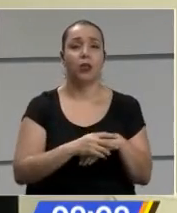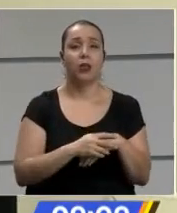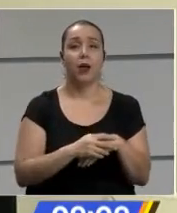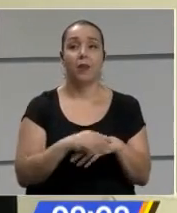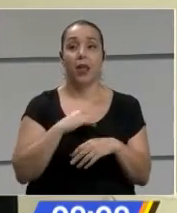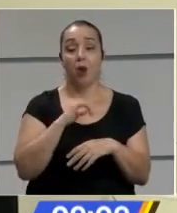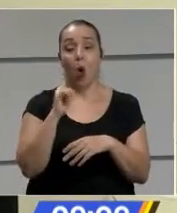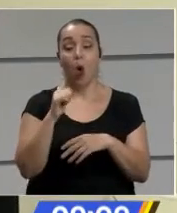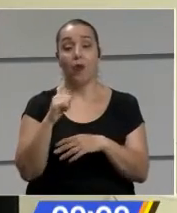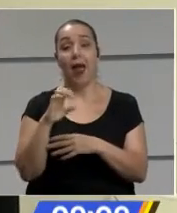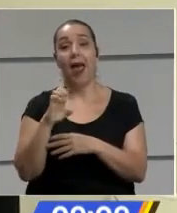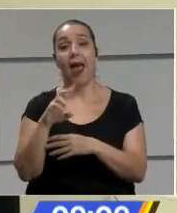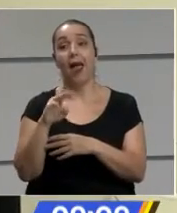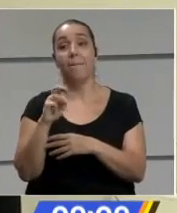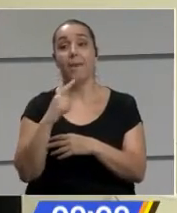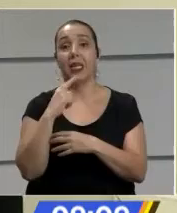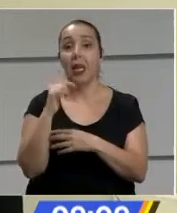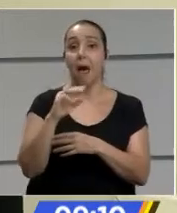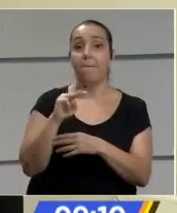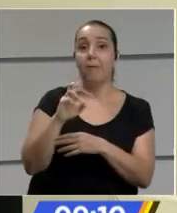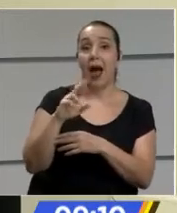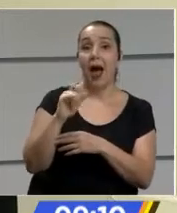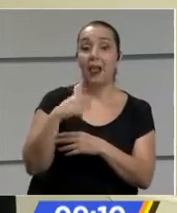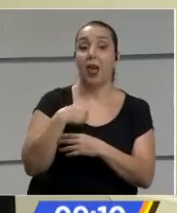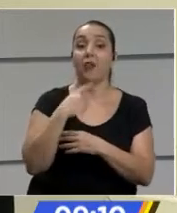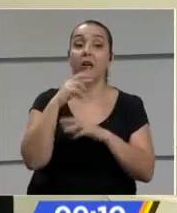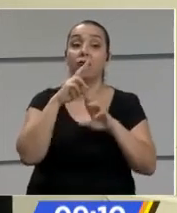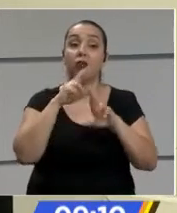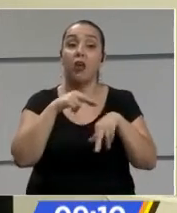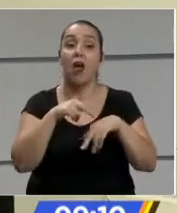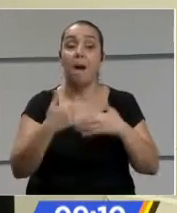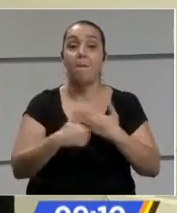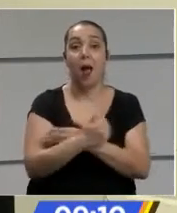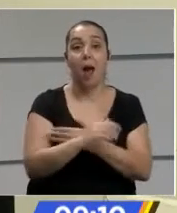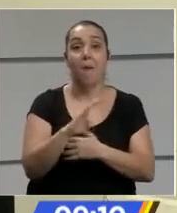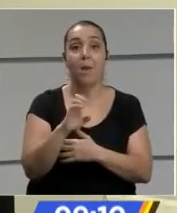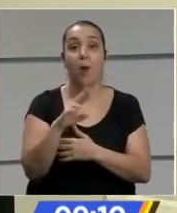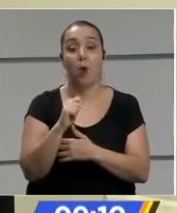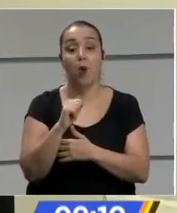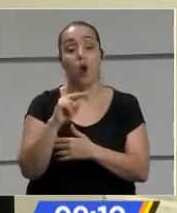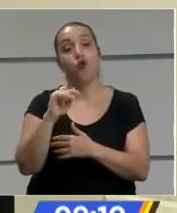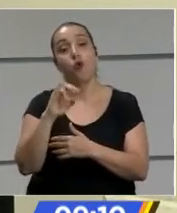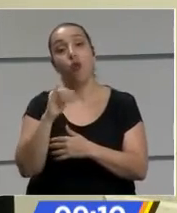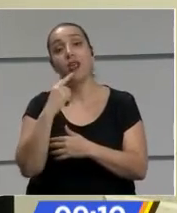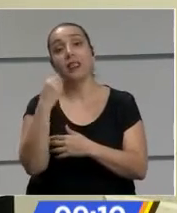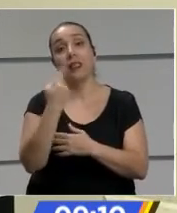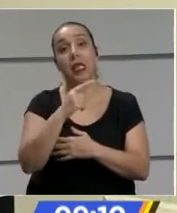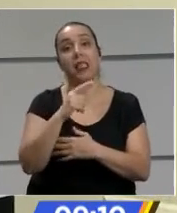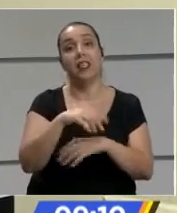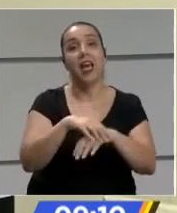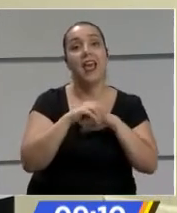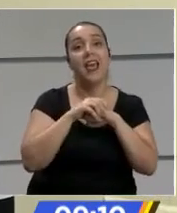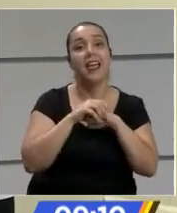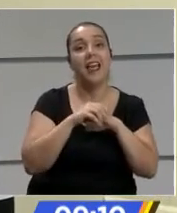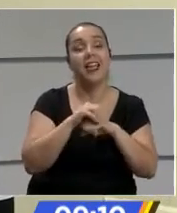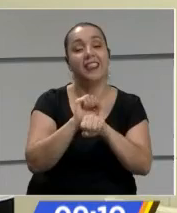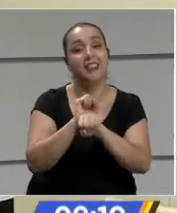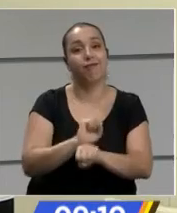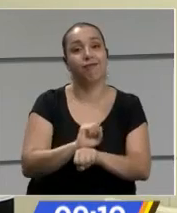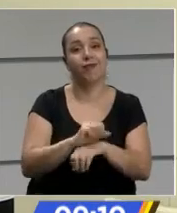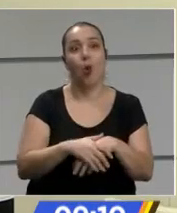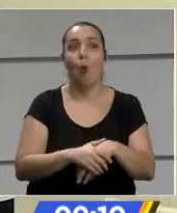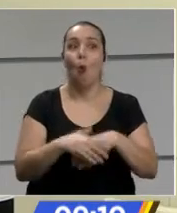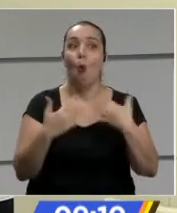Emily Ceciliano. María Montero respondía el pambón. Núñez Carla respondía inglés criollo. Irene Jarquín